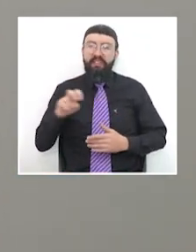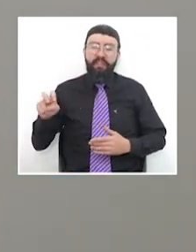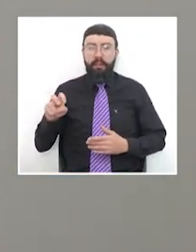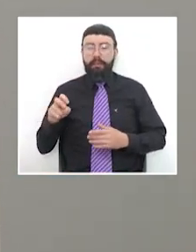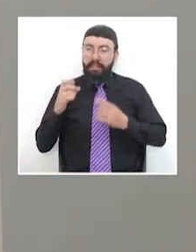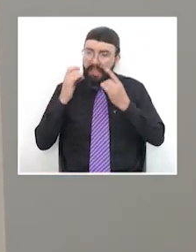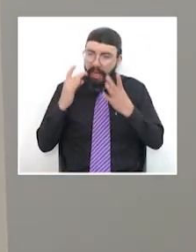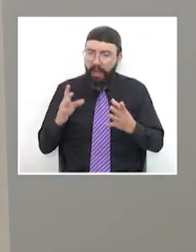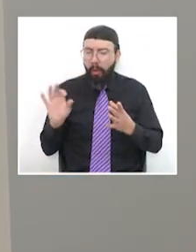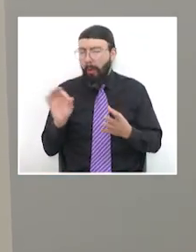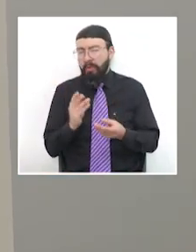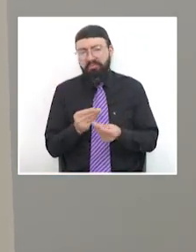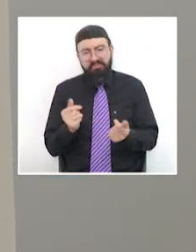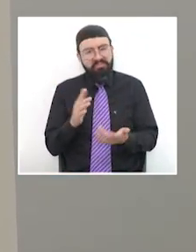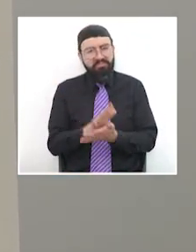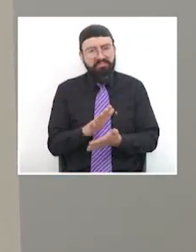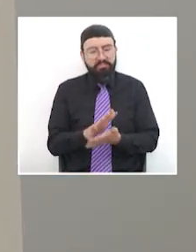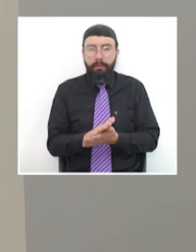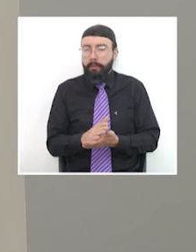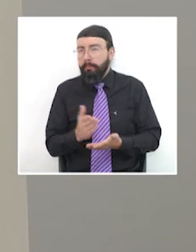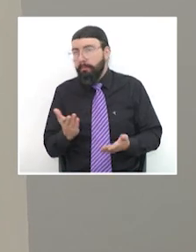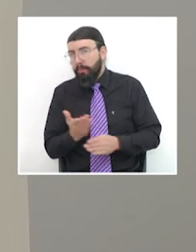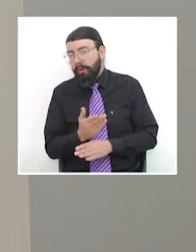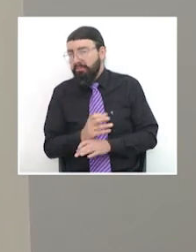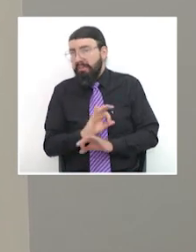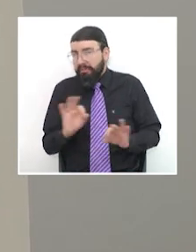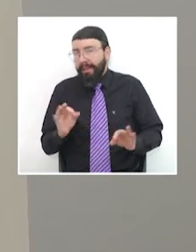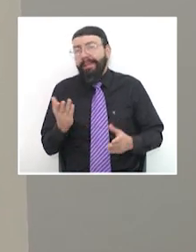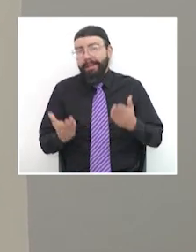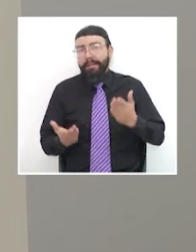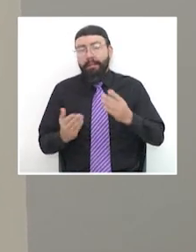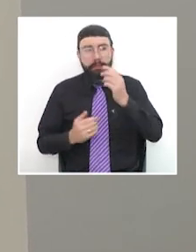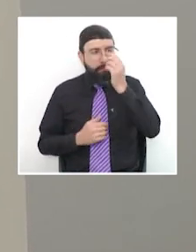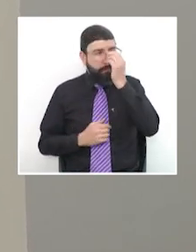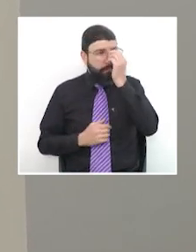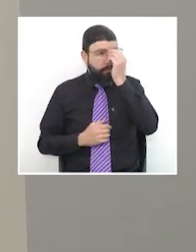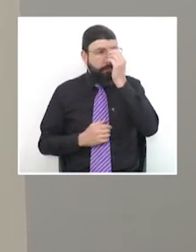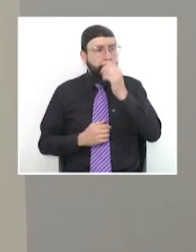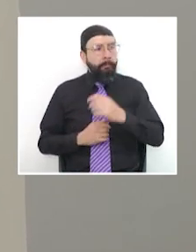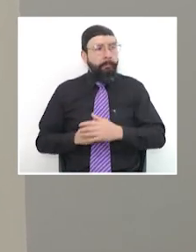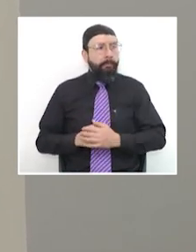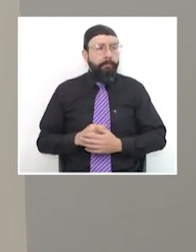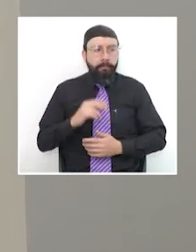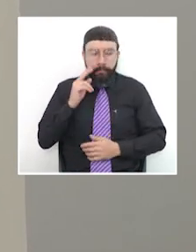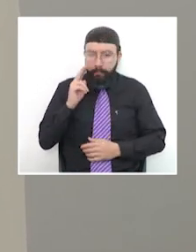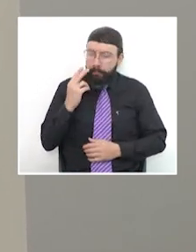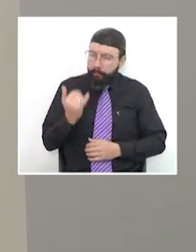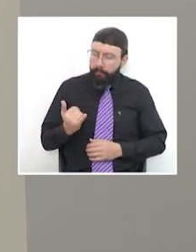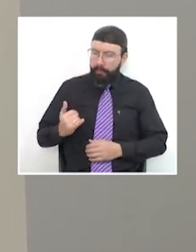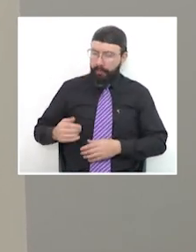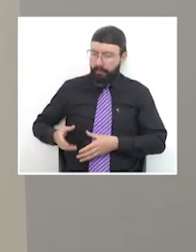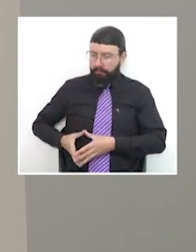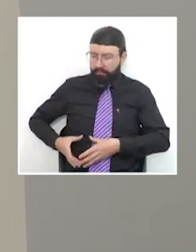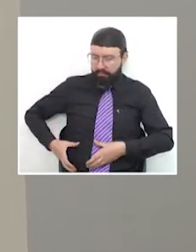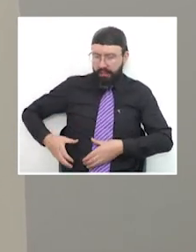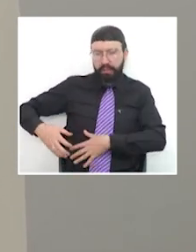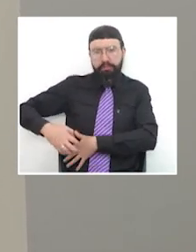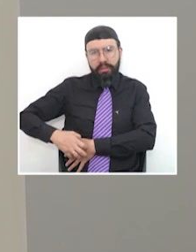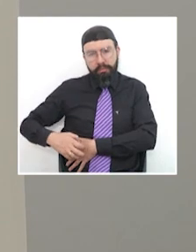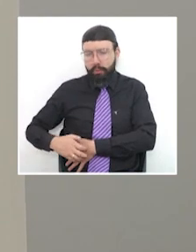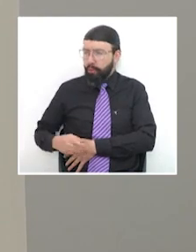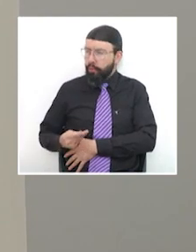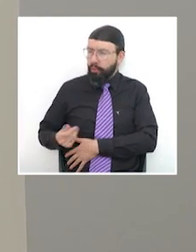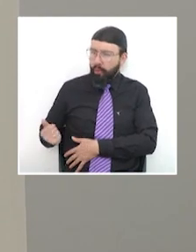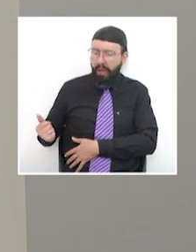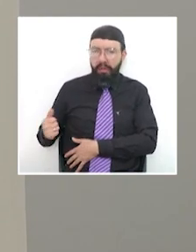entre benignidad y sospecha de malignidad. Aquí vemos pues que es un quiste muy simple, no tiene lo